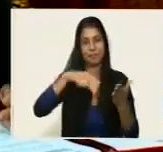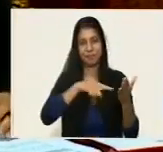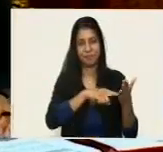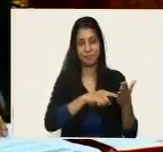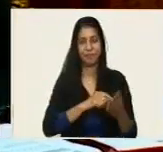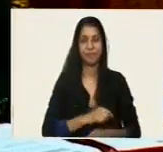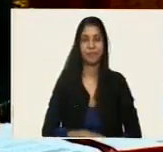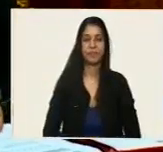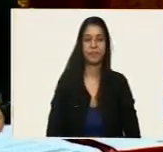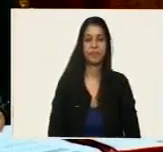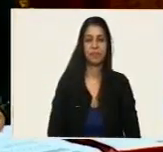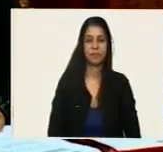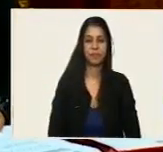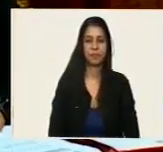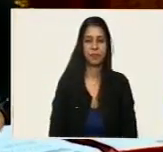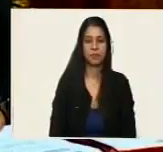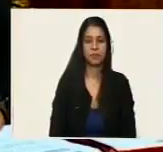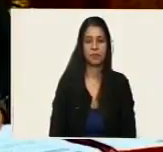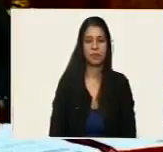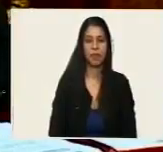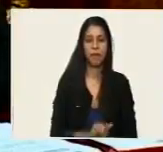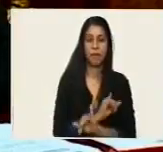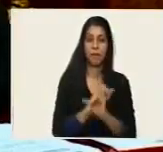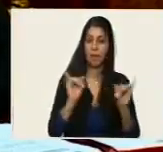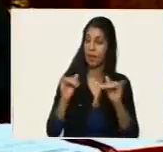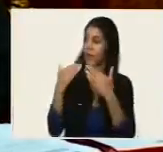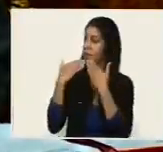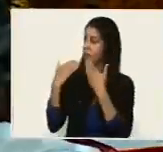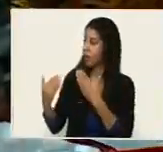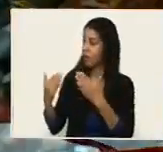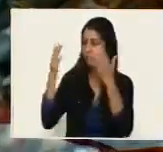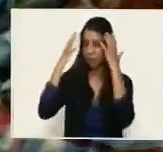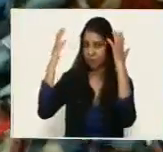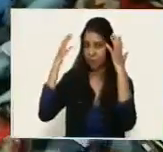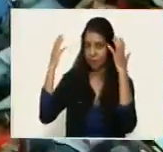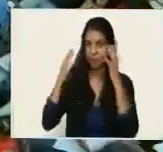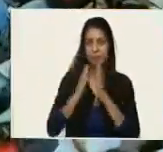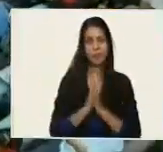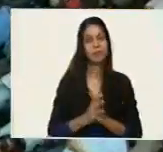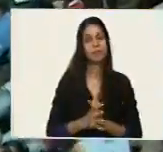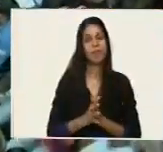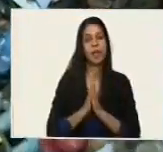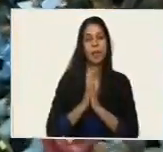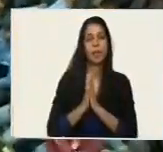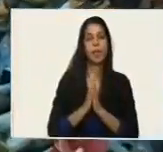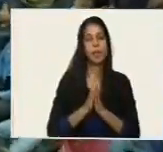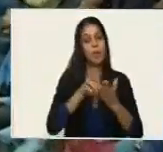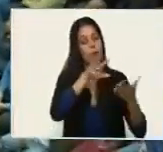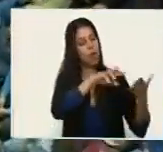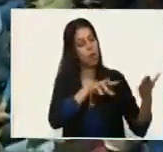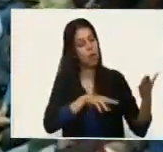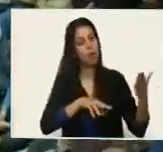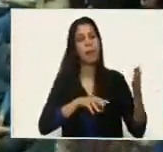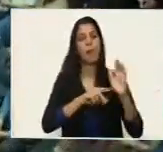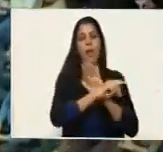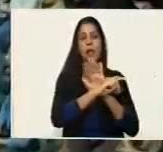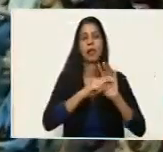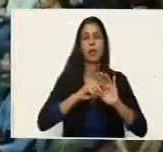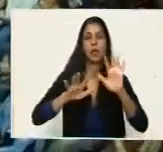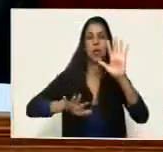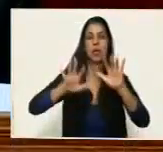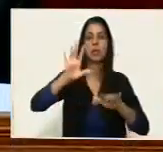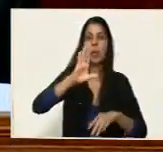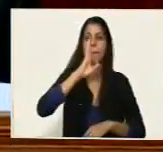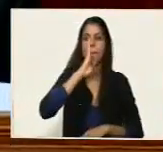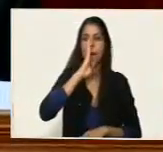todo. Gracias, compañera Caroli. Compañero secretario, por favor, déle lectura al artículo 15 de la ley del Banco Central de